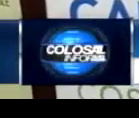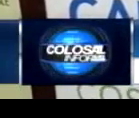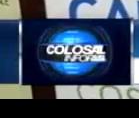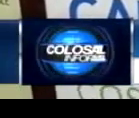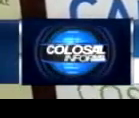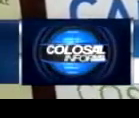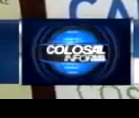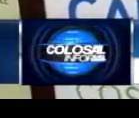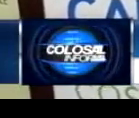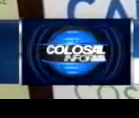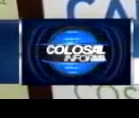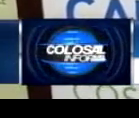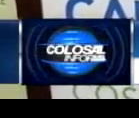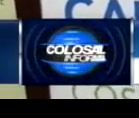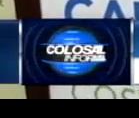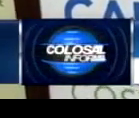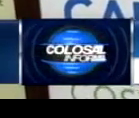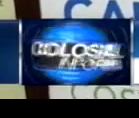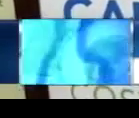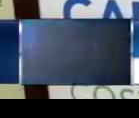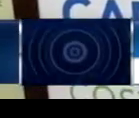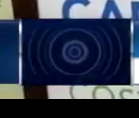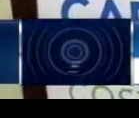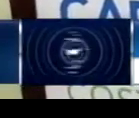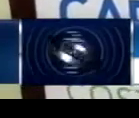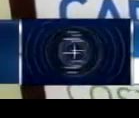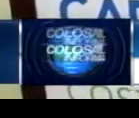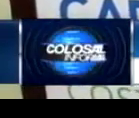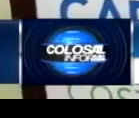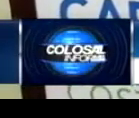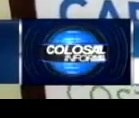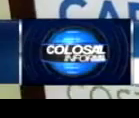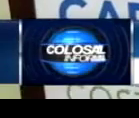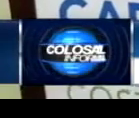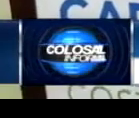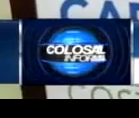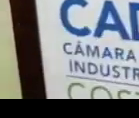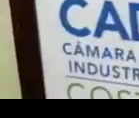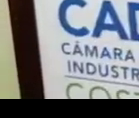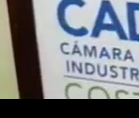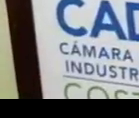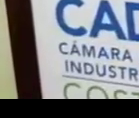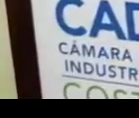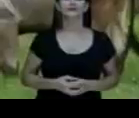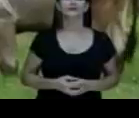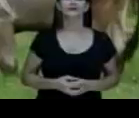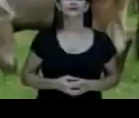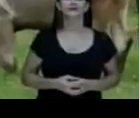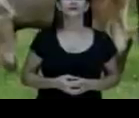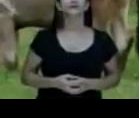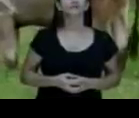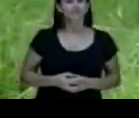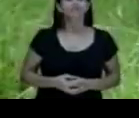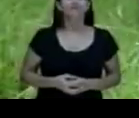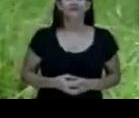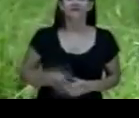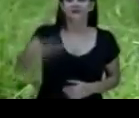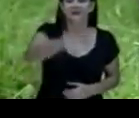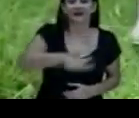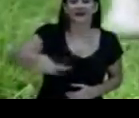acompañado y sostenido por medio de fondos Juvesur. Juvesur le da la oportunidad al GAT